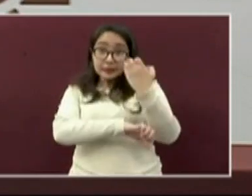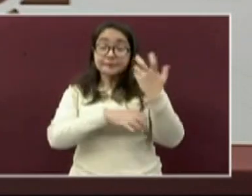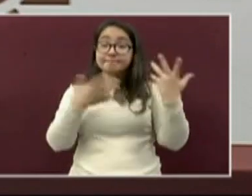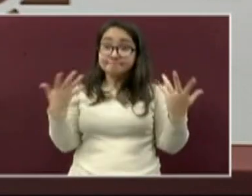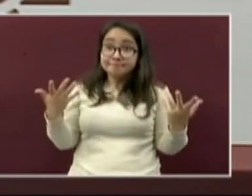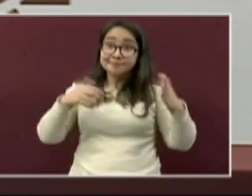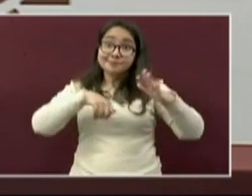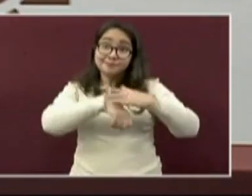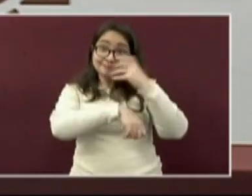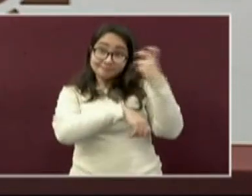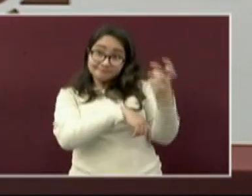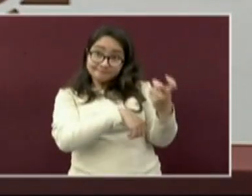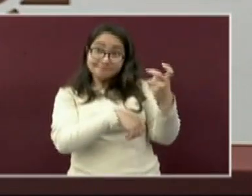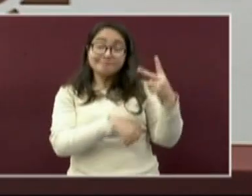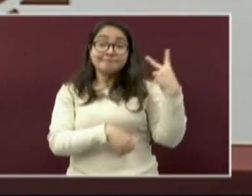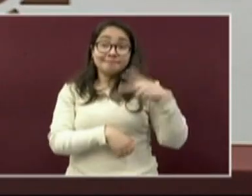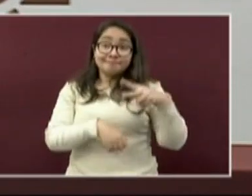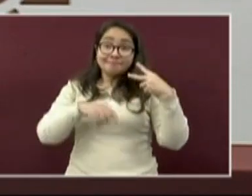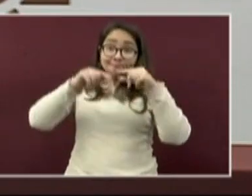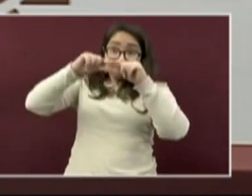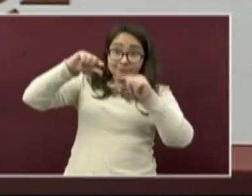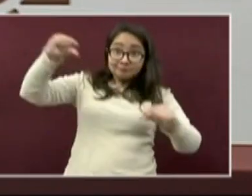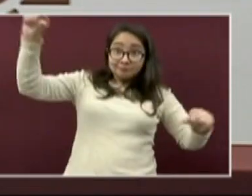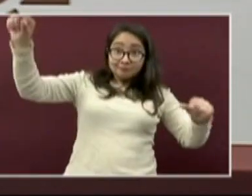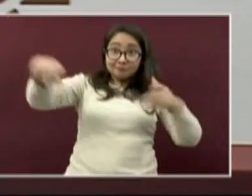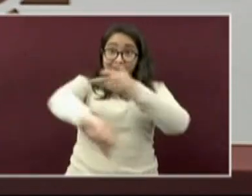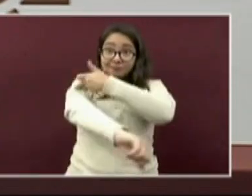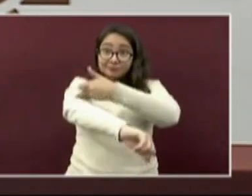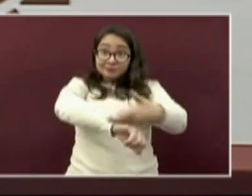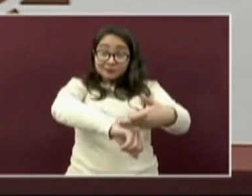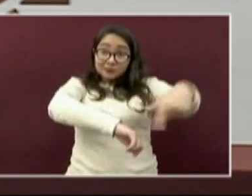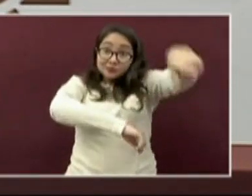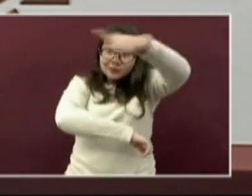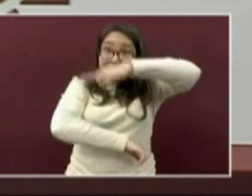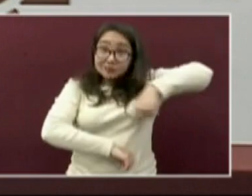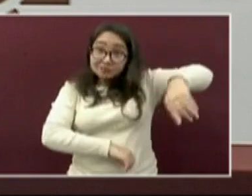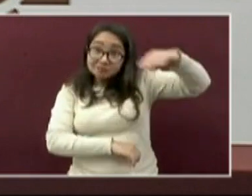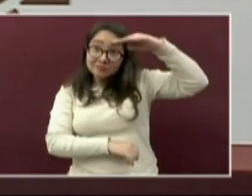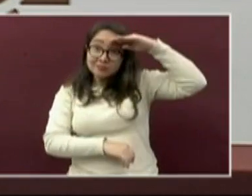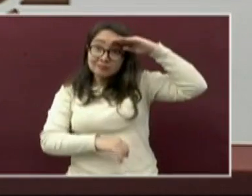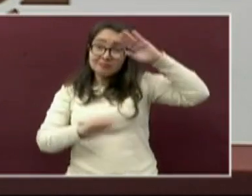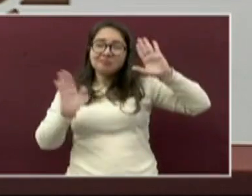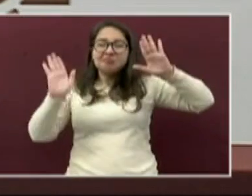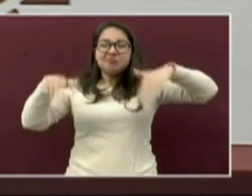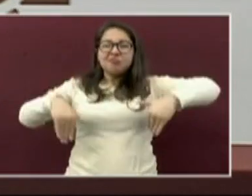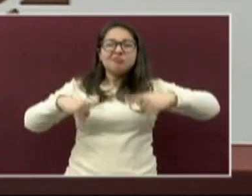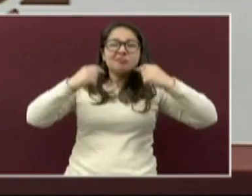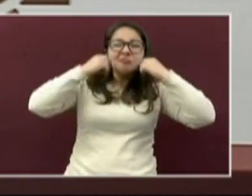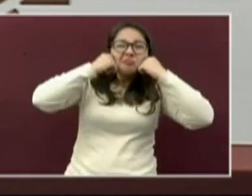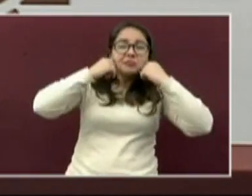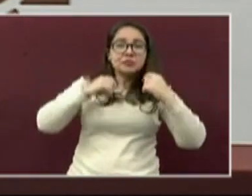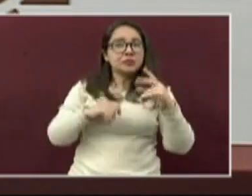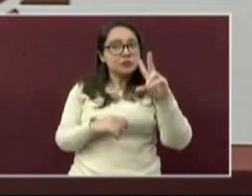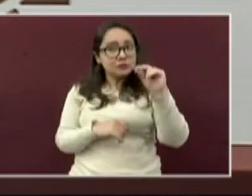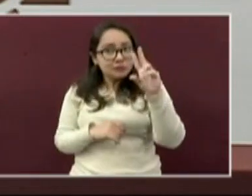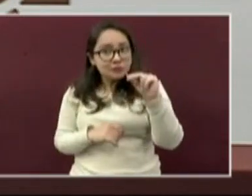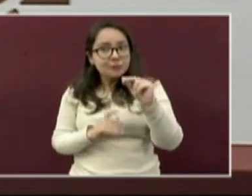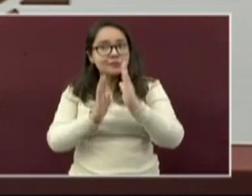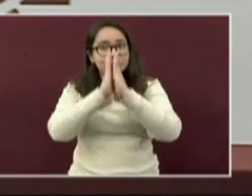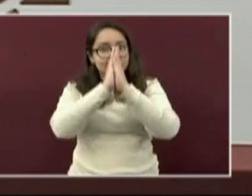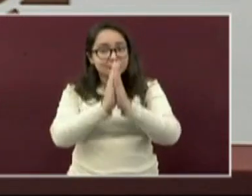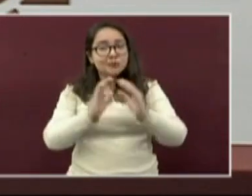queridísima familia veracruzana no hay que bajar la guardia sigamos firmes en esta batalla que aún